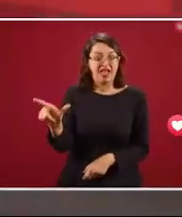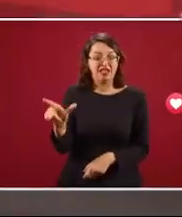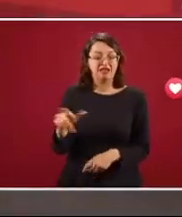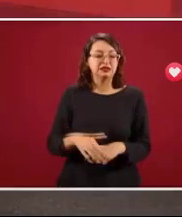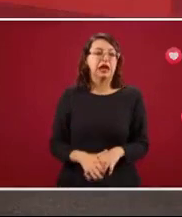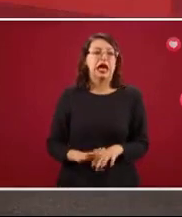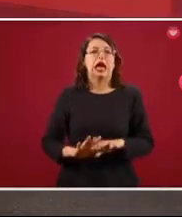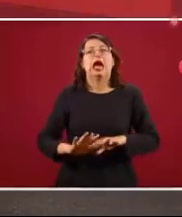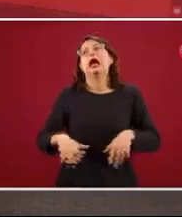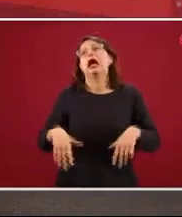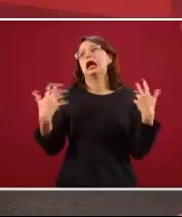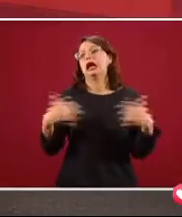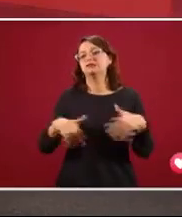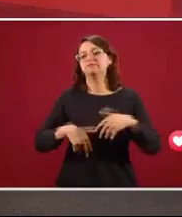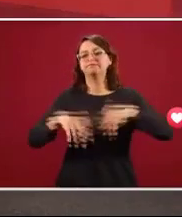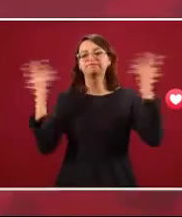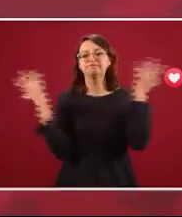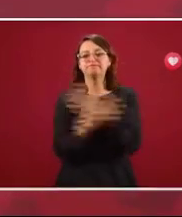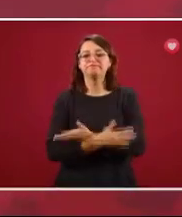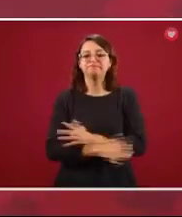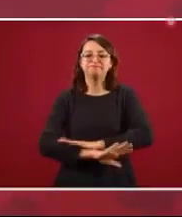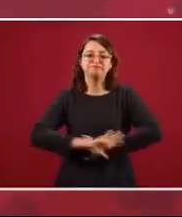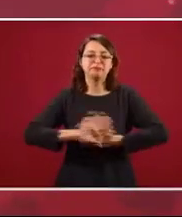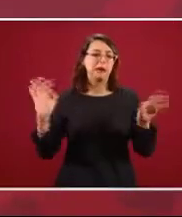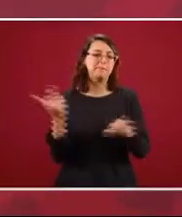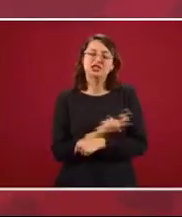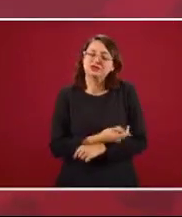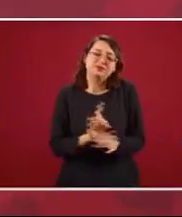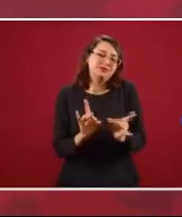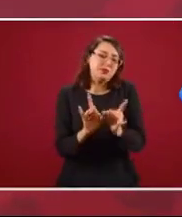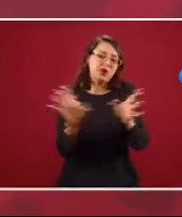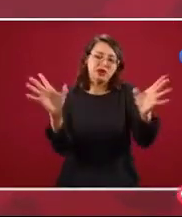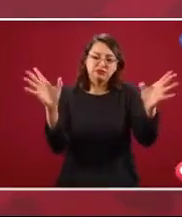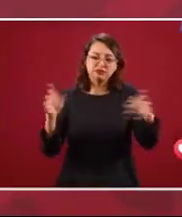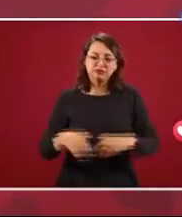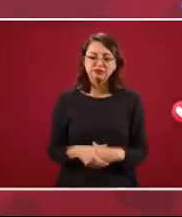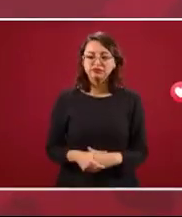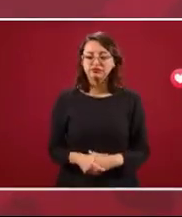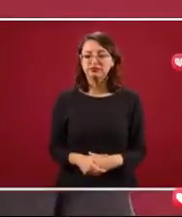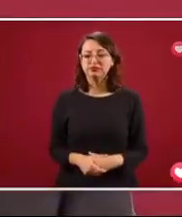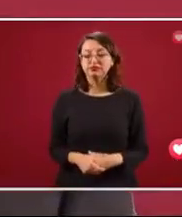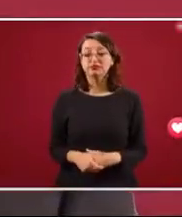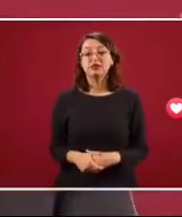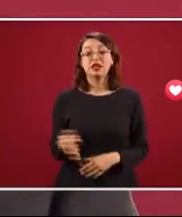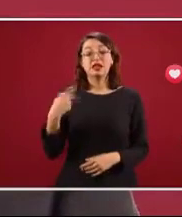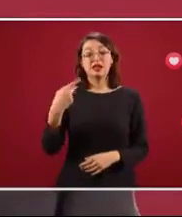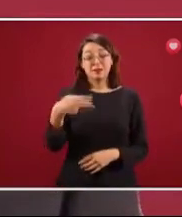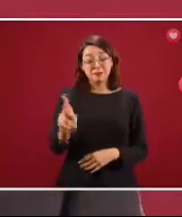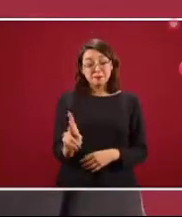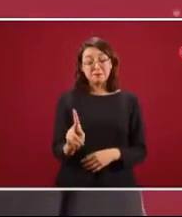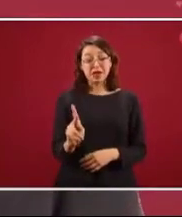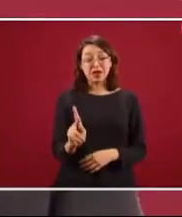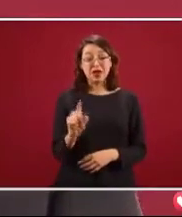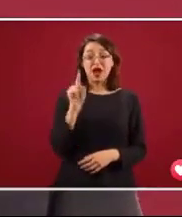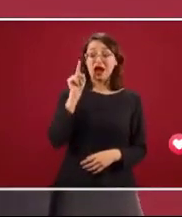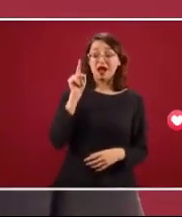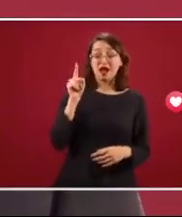vimos esto esto pero la gente engañarla